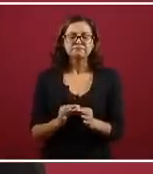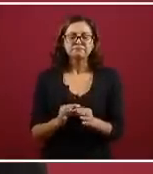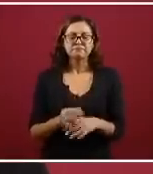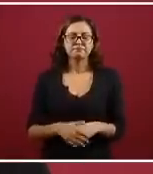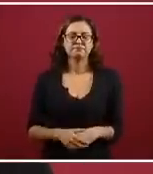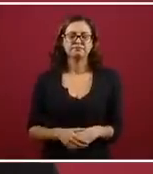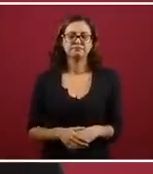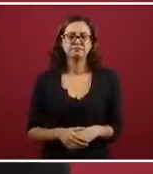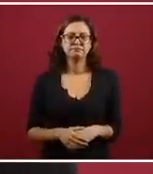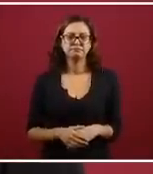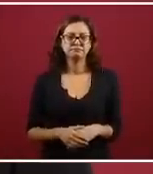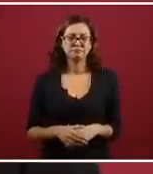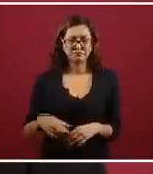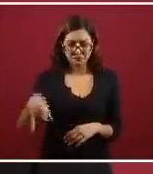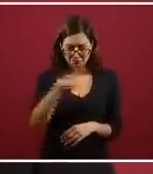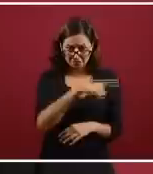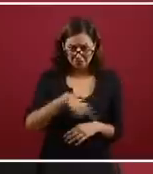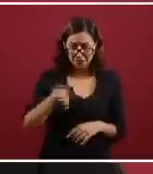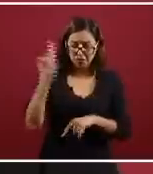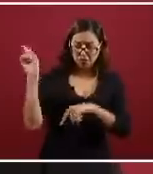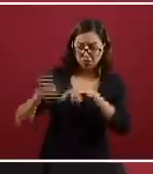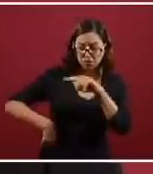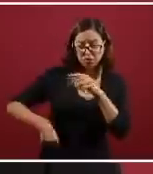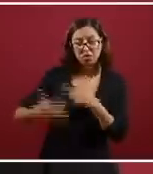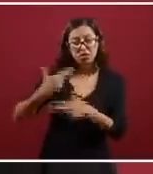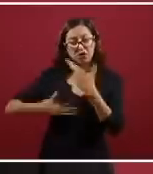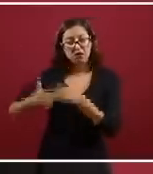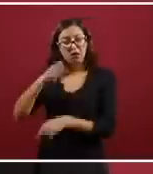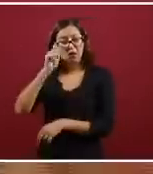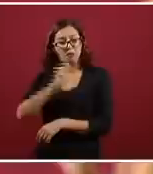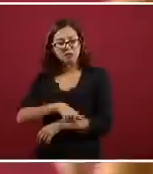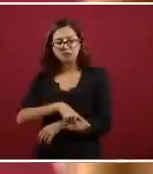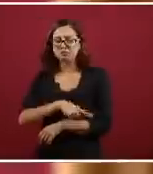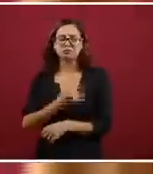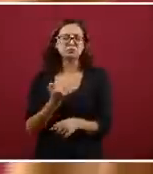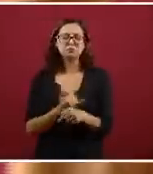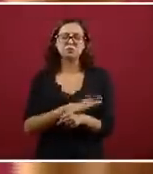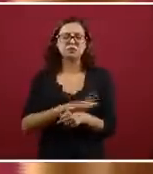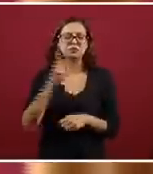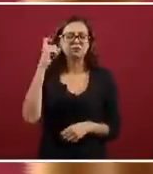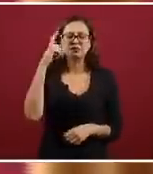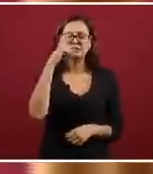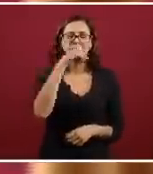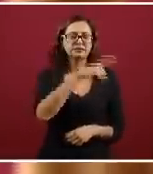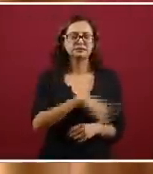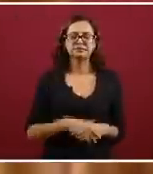Va a ser muy difícil dar marcha atrás a la transformación.